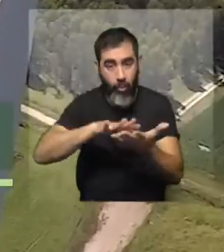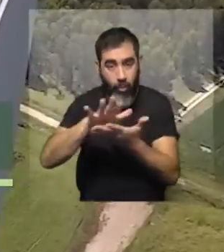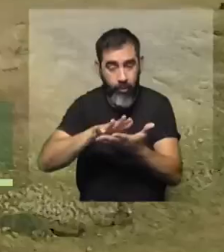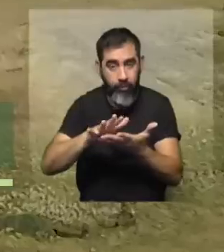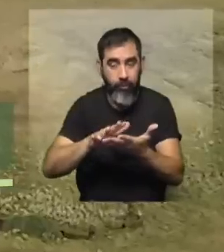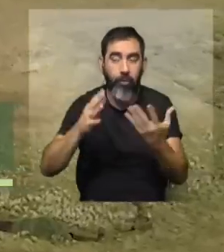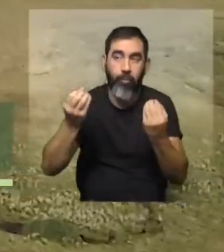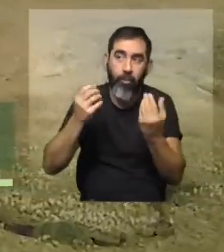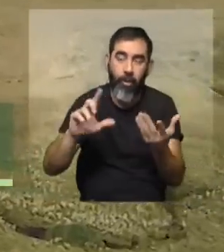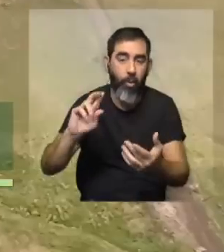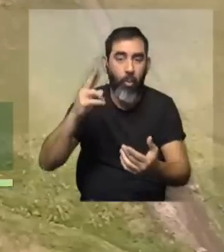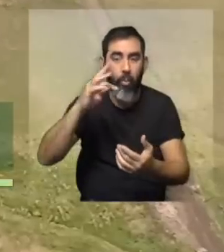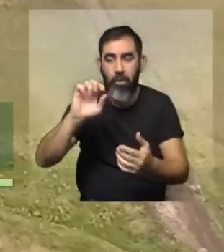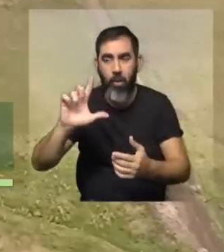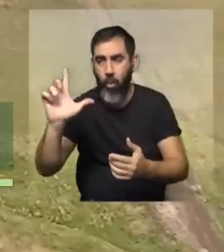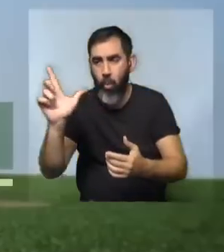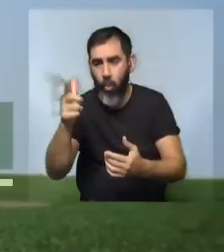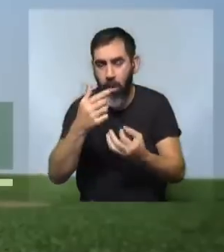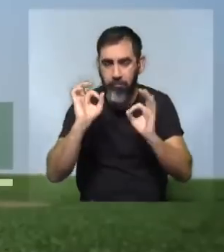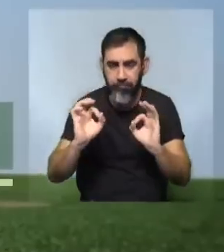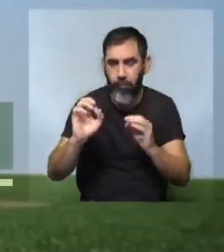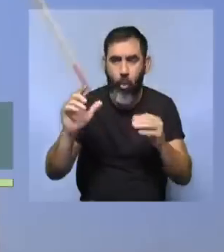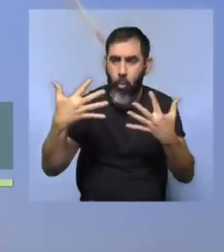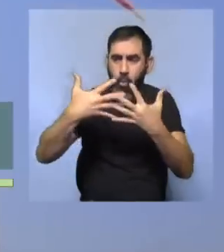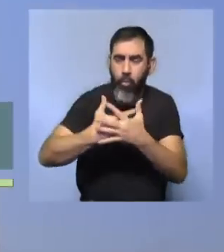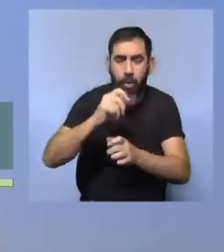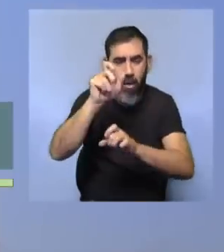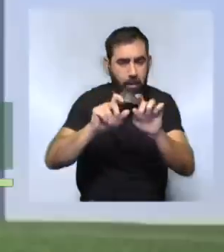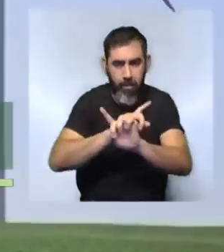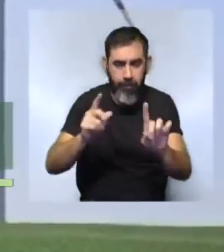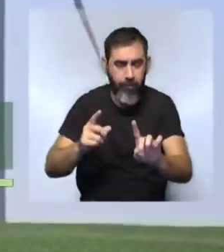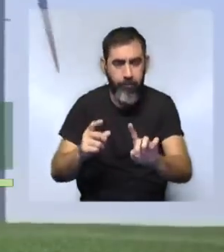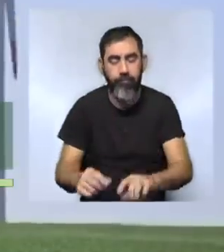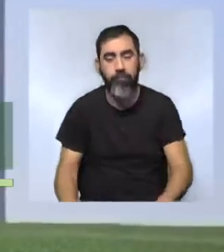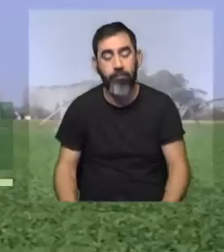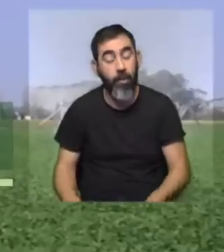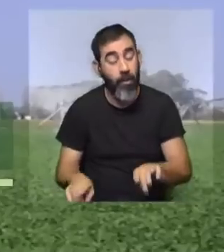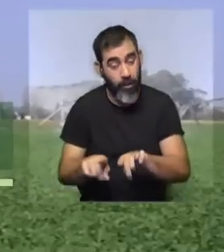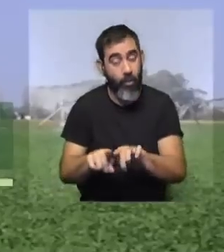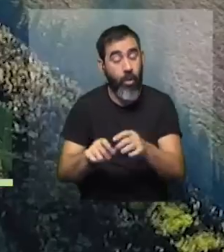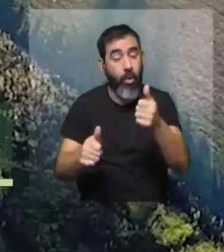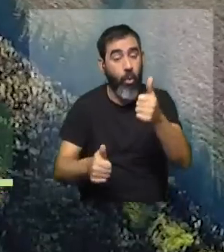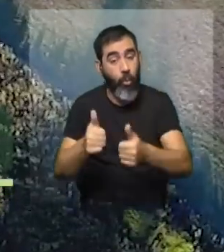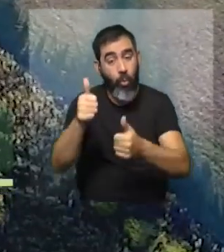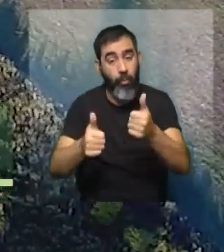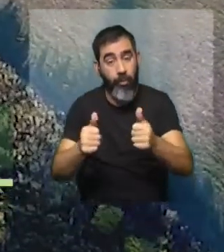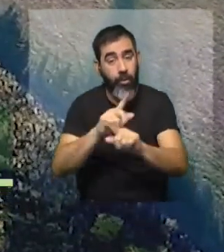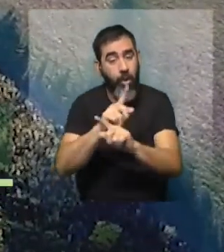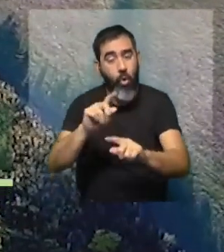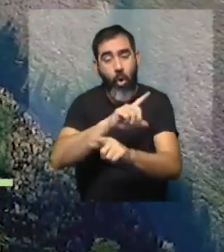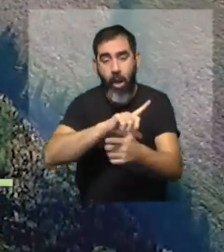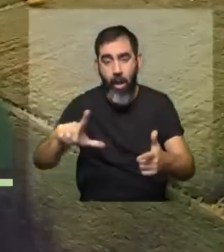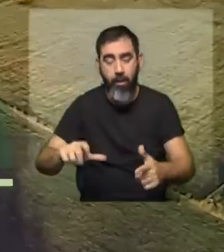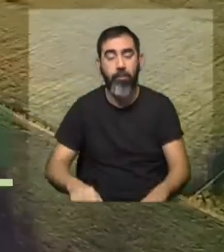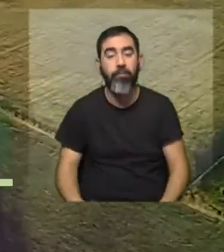bueno no existe ute como empresa pública esto no va a perjudicar a la ciudadanía de Uruguay igual es una competencia establece una competencia desleal